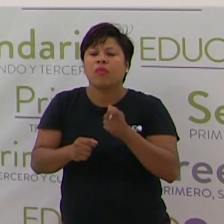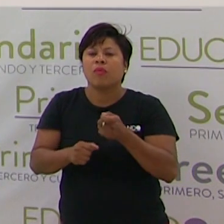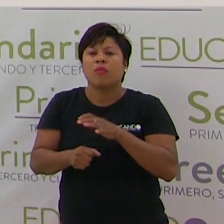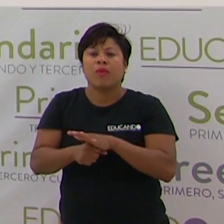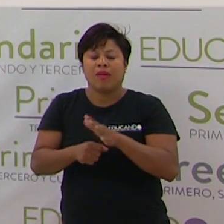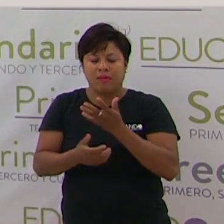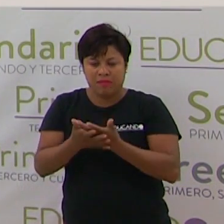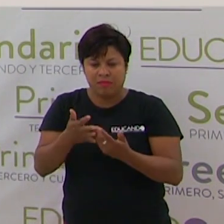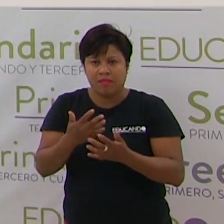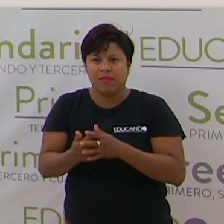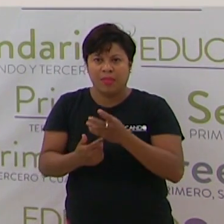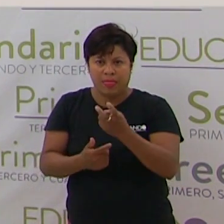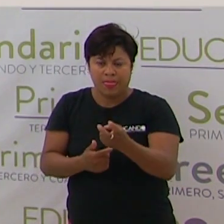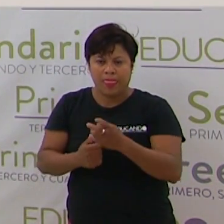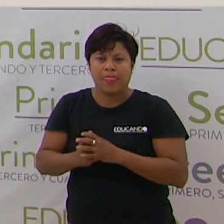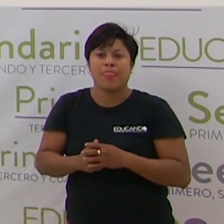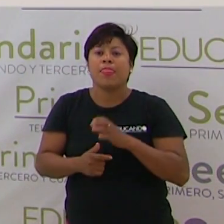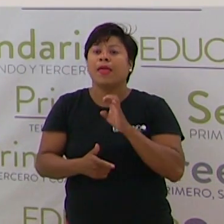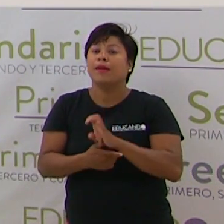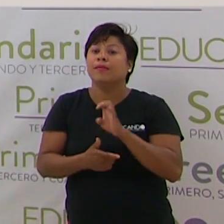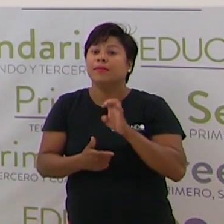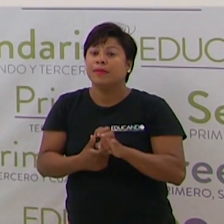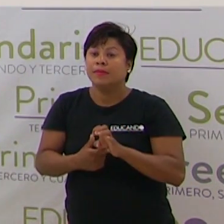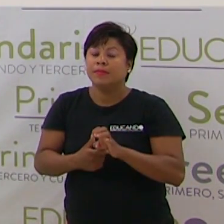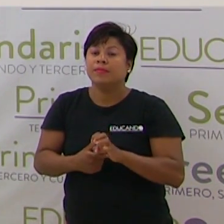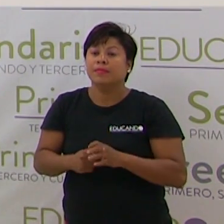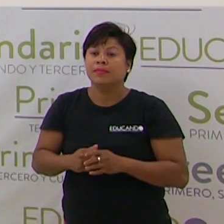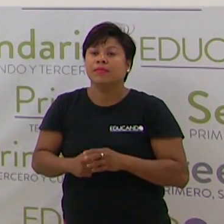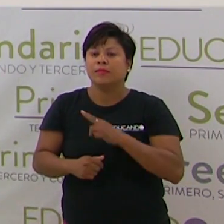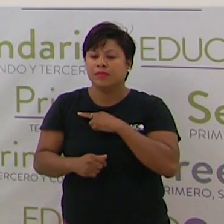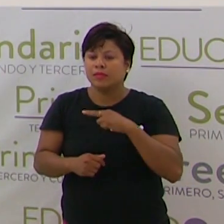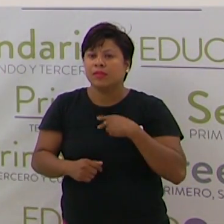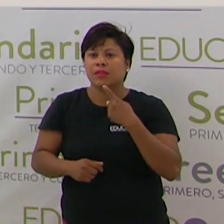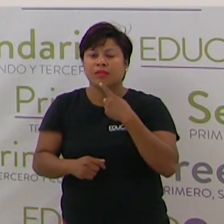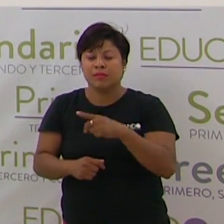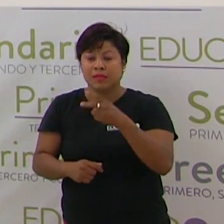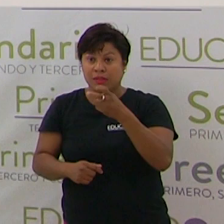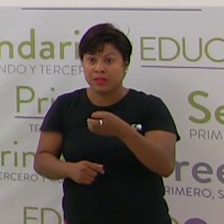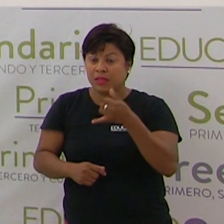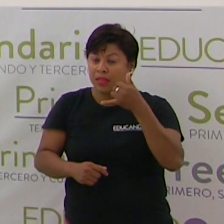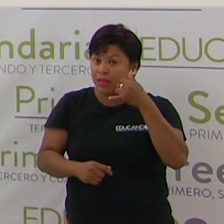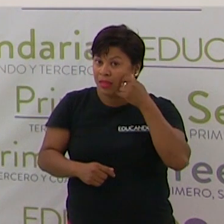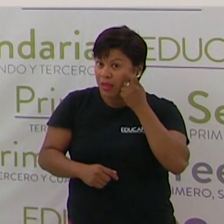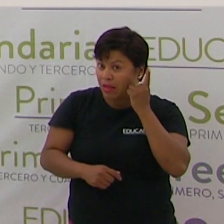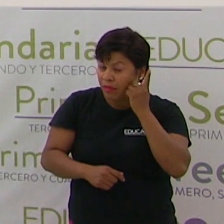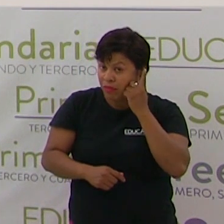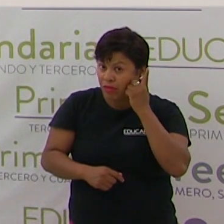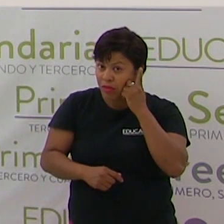hecho el objeto. Entonces completamos nuestra tabla y decimos que el teléfono